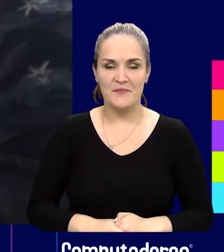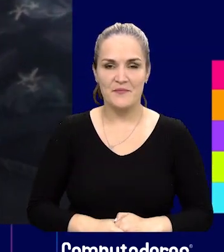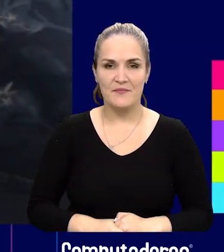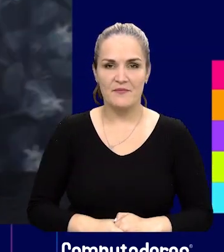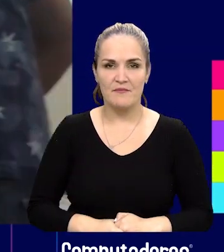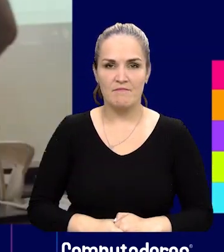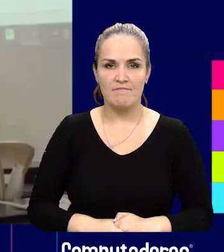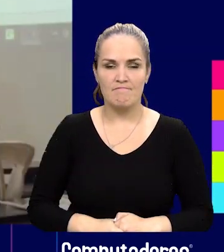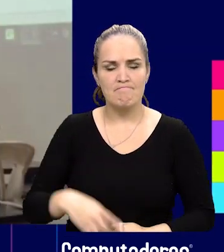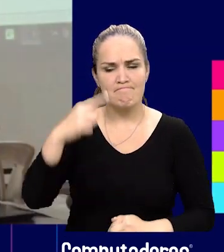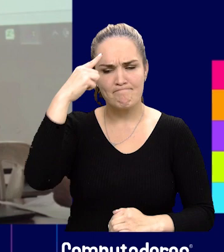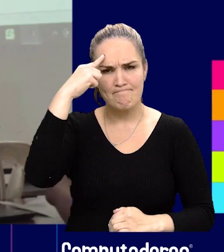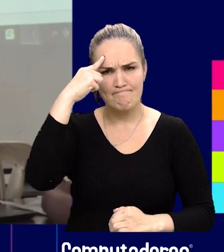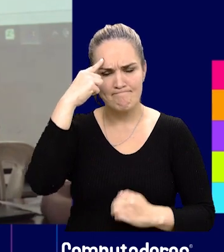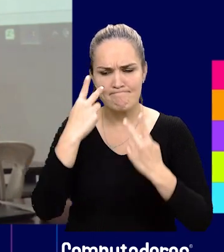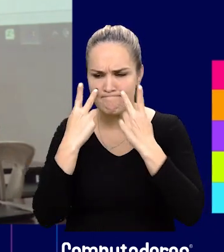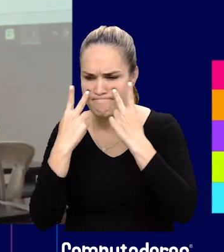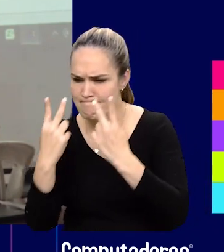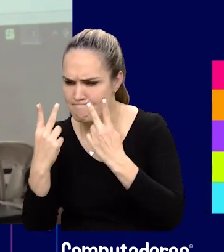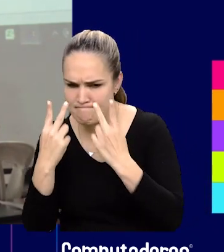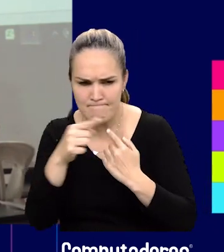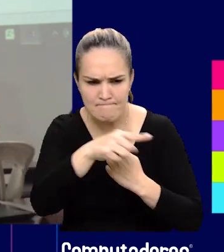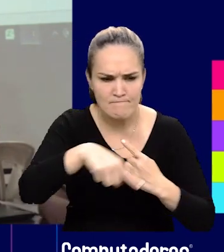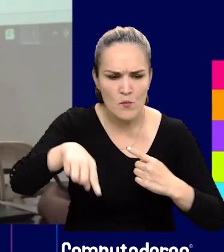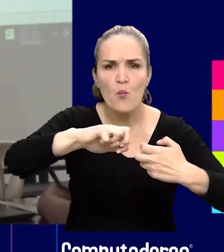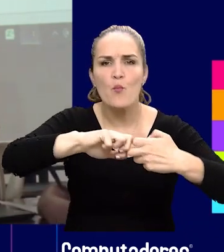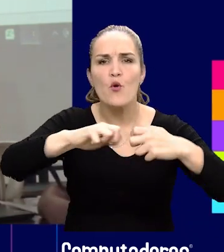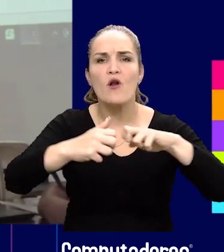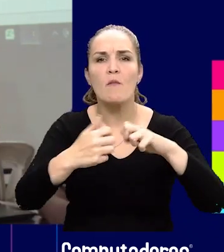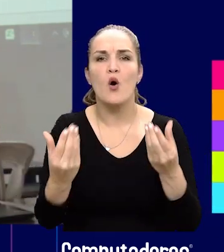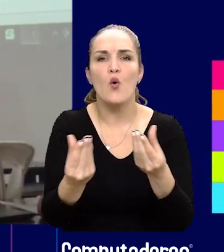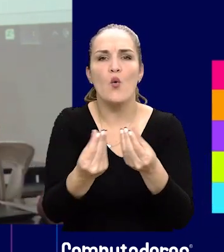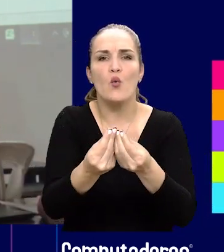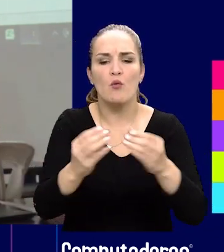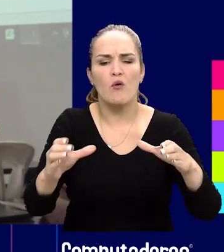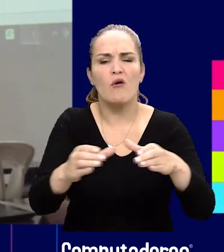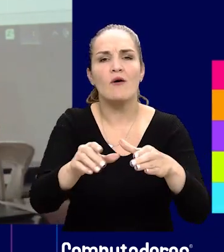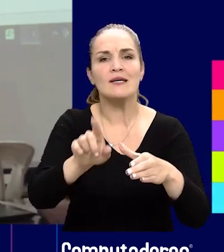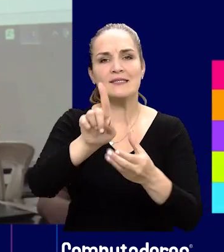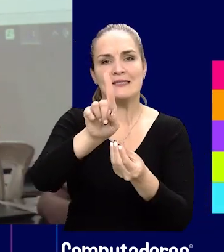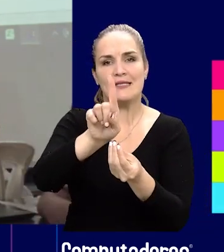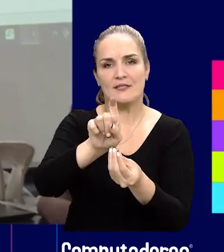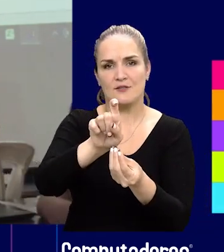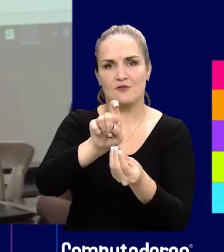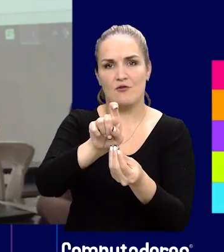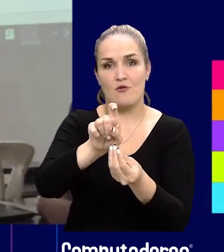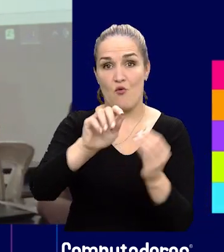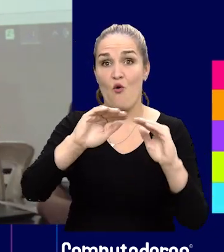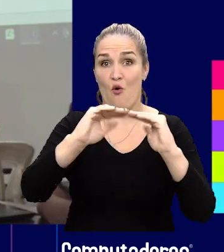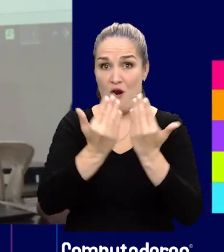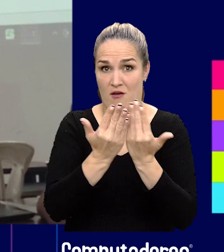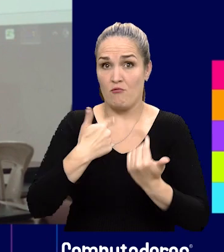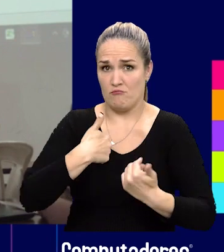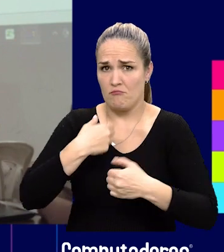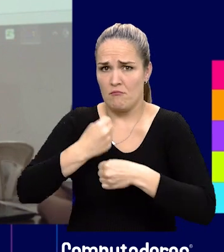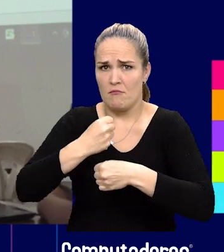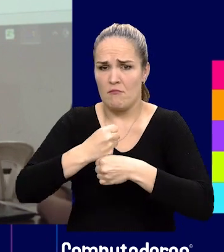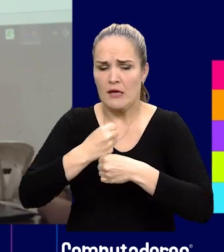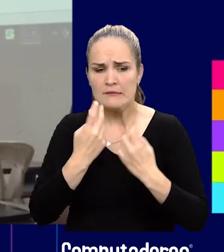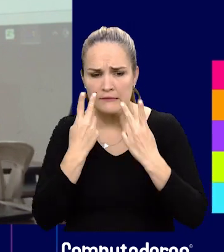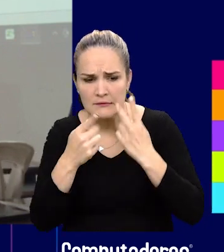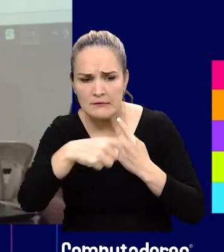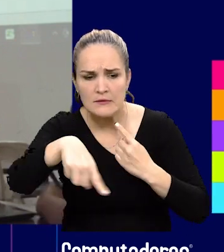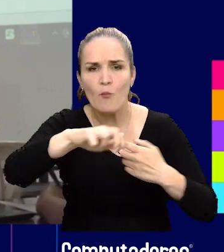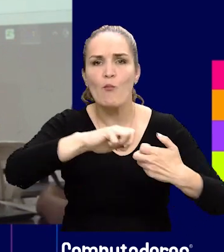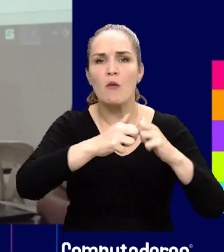Para dar una solución a la problemática que se presenta en el grado sexto de esta institución educativa sobre la